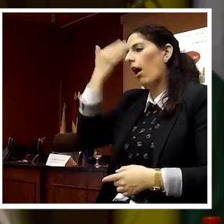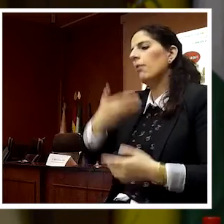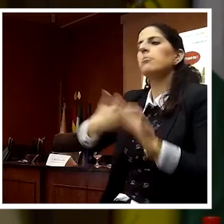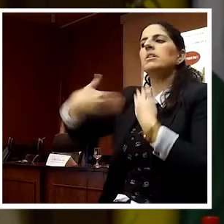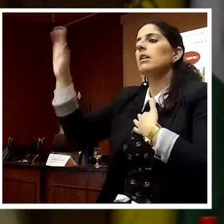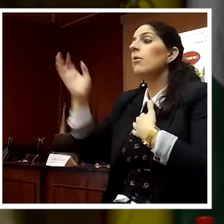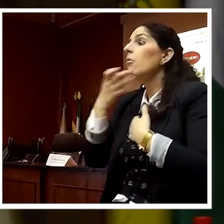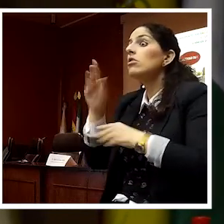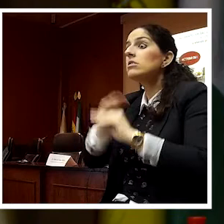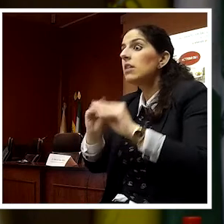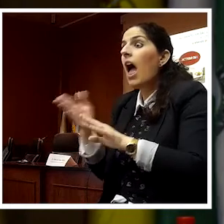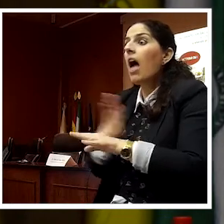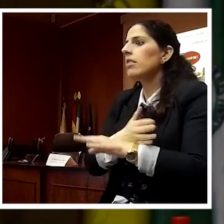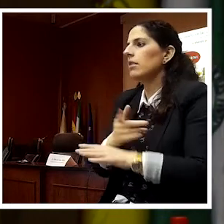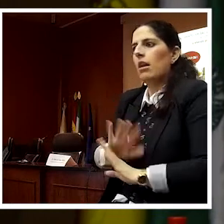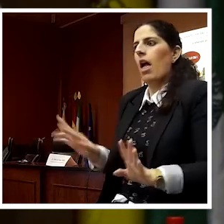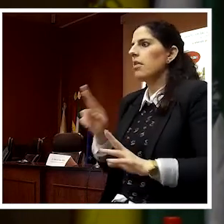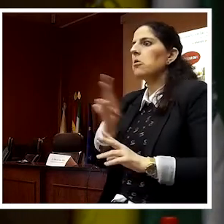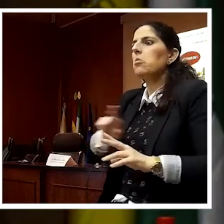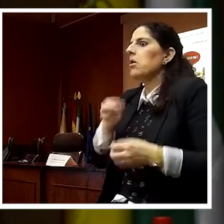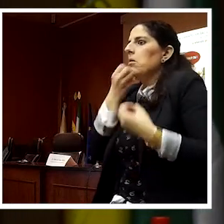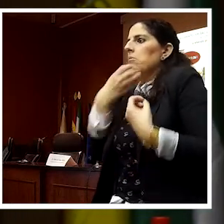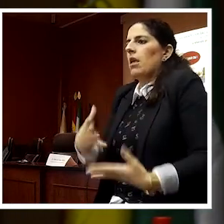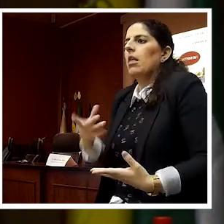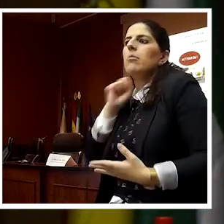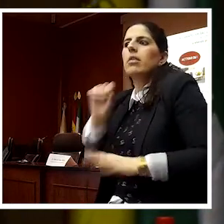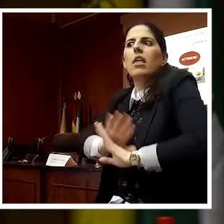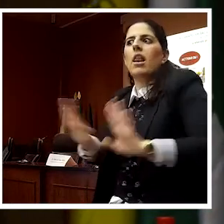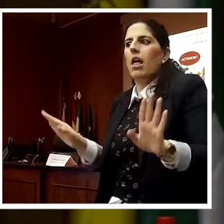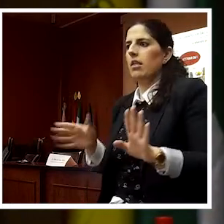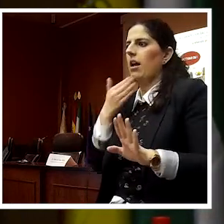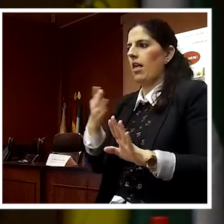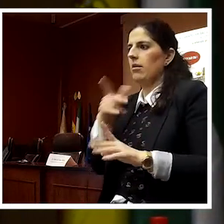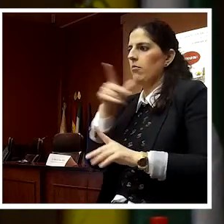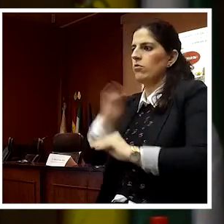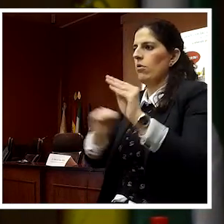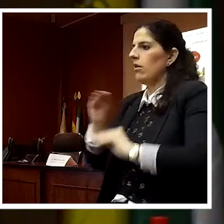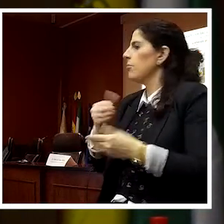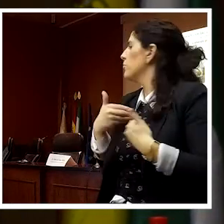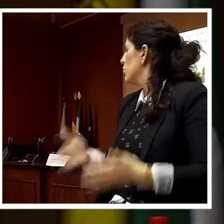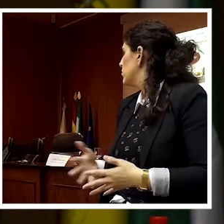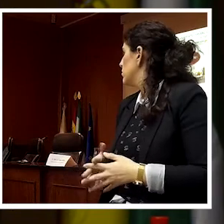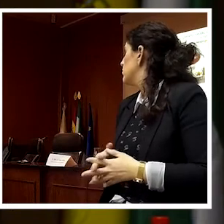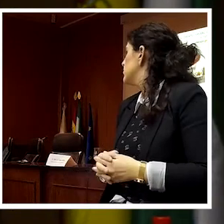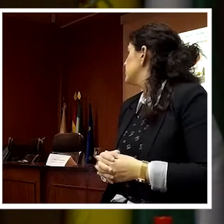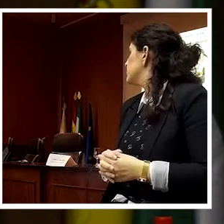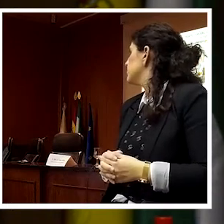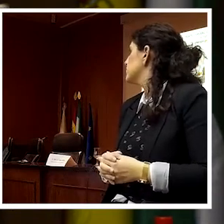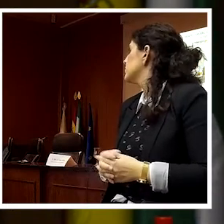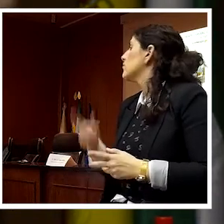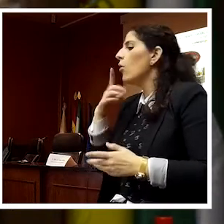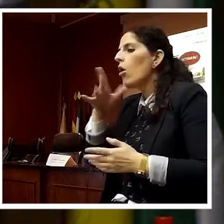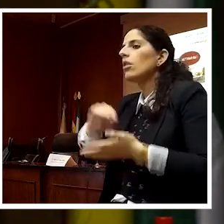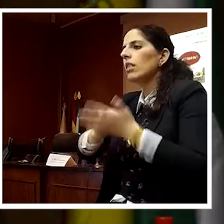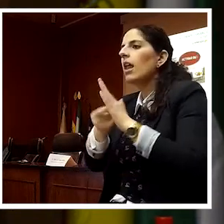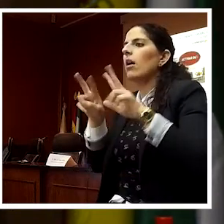paralizado, se queda con un nivel de dependencia muy importante, puede quedarse normal, como está, porque ya hay técnicas